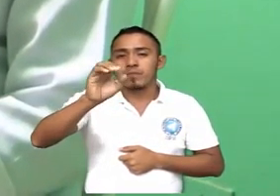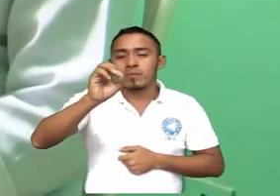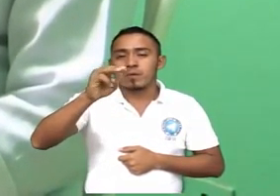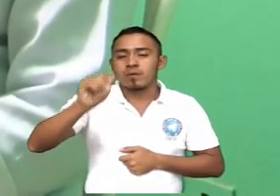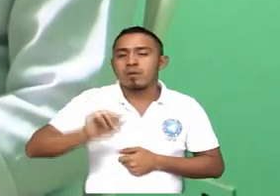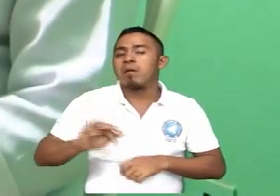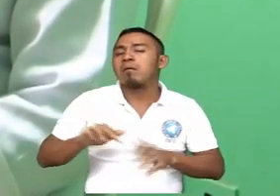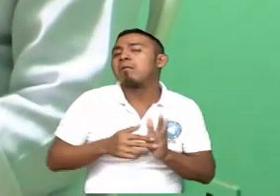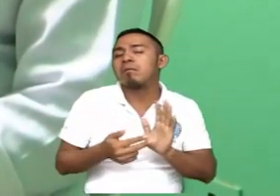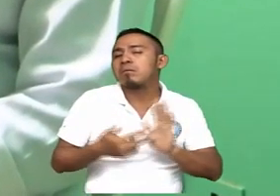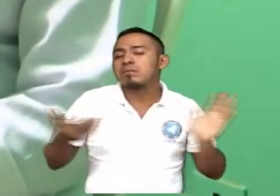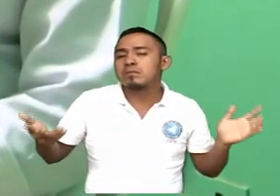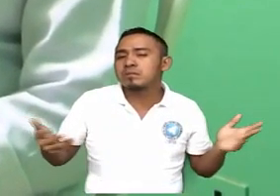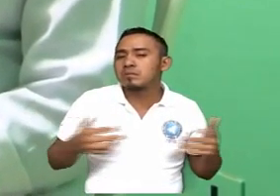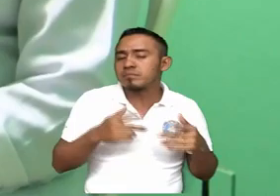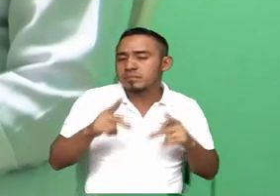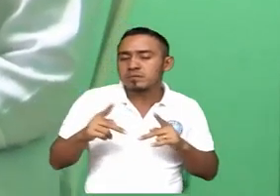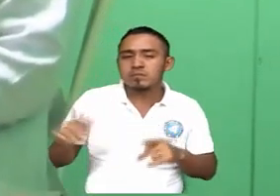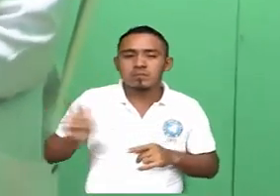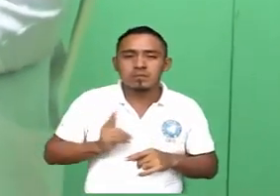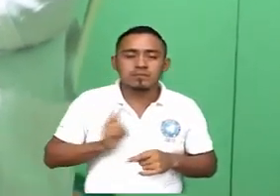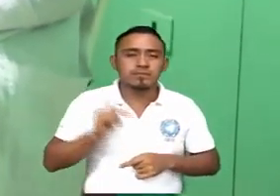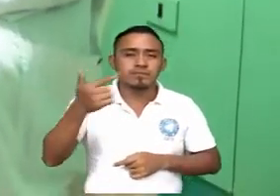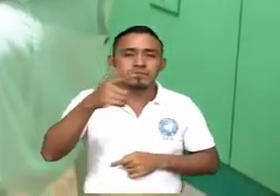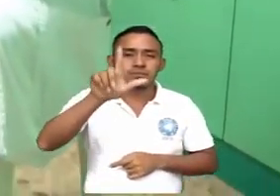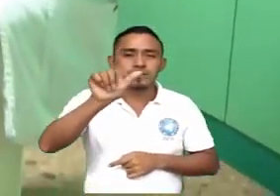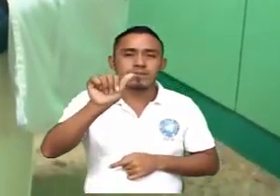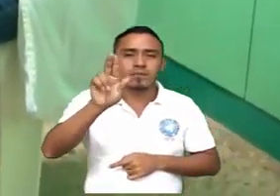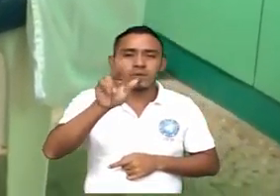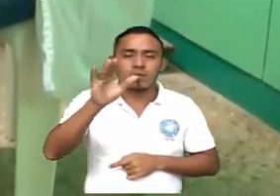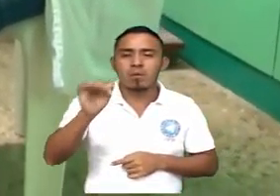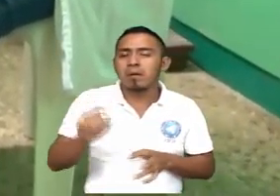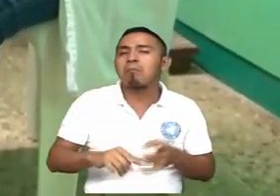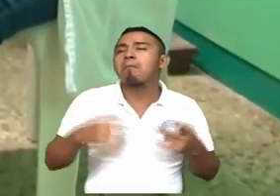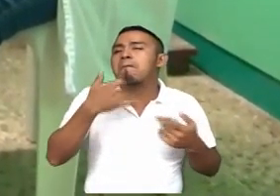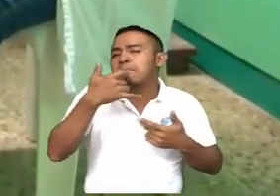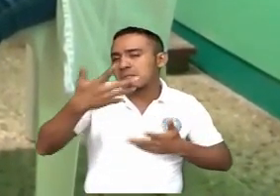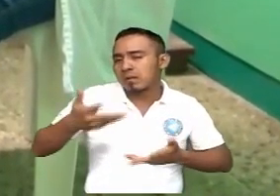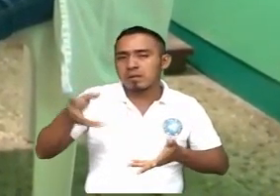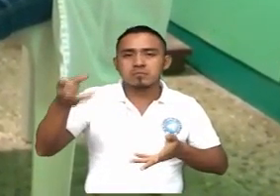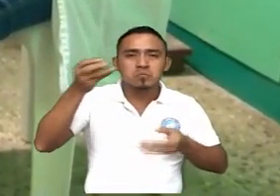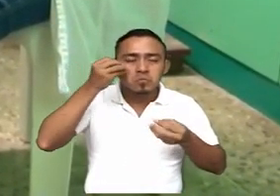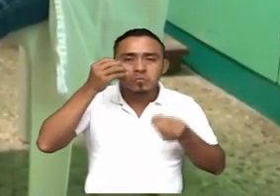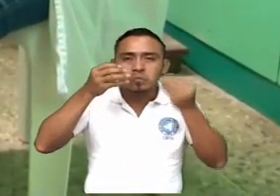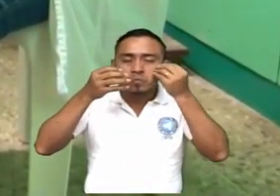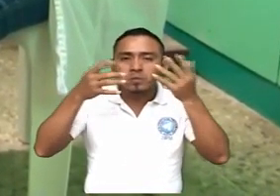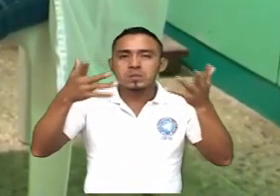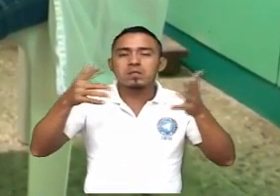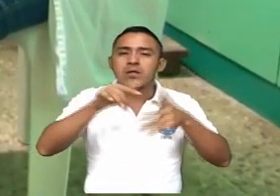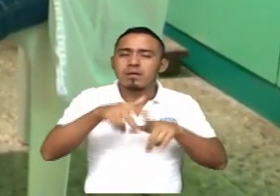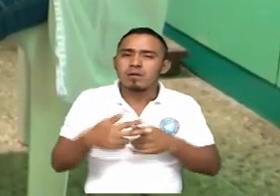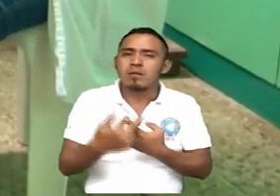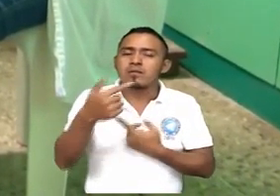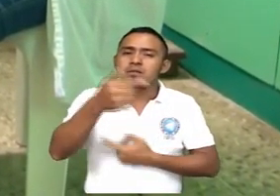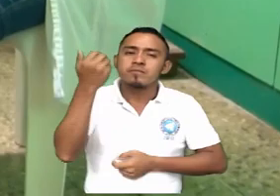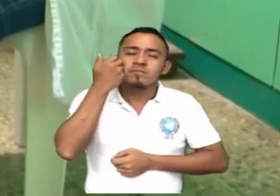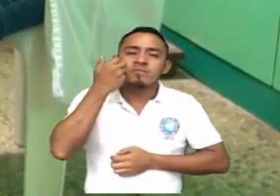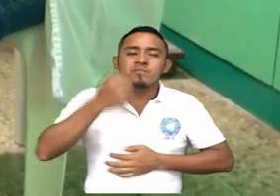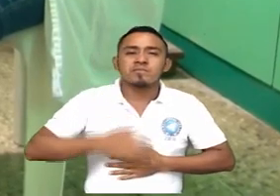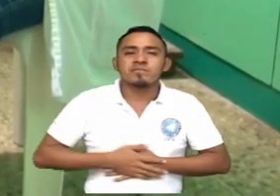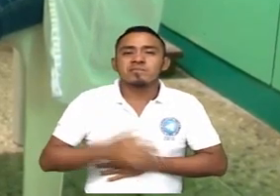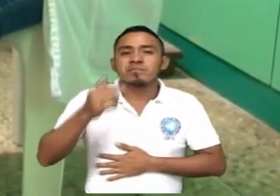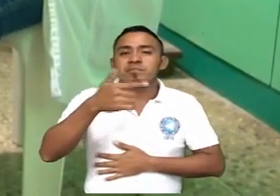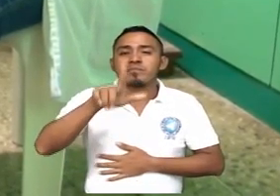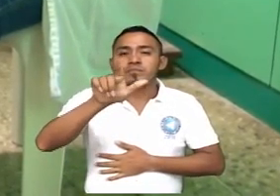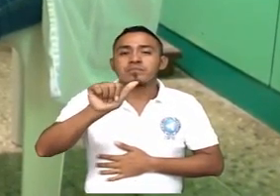¿qué es lo que pasa con una persona que presenta esta enfermedad? ¿A qué se debe que presente este padecimiento? Bueno, el